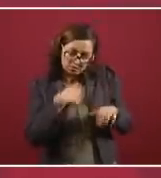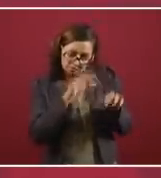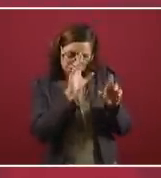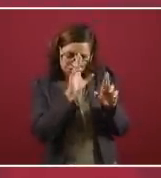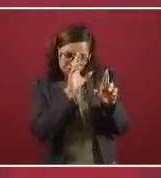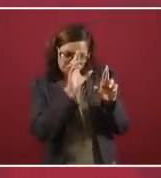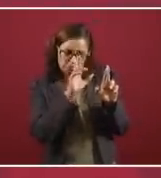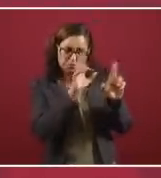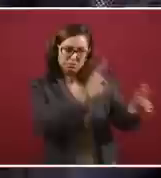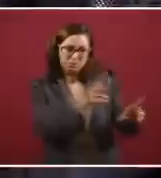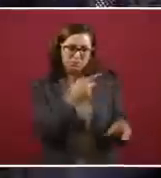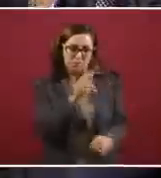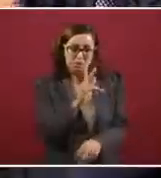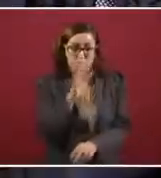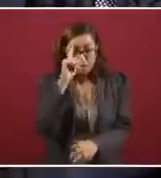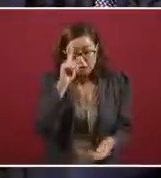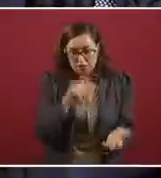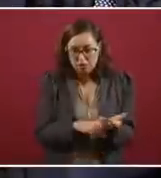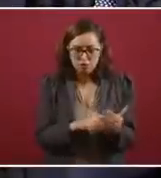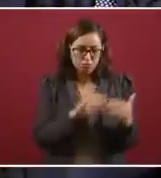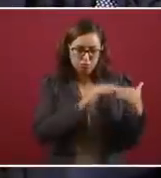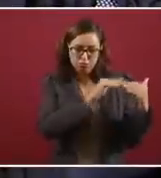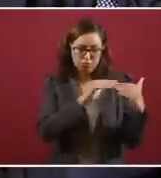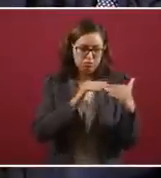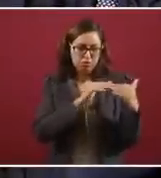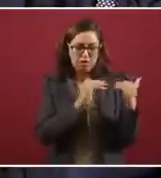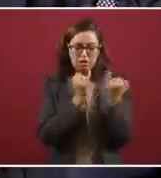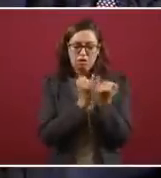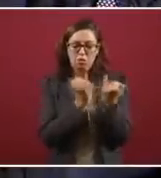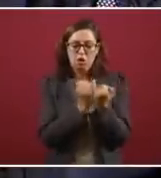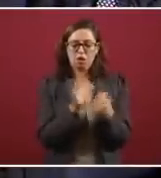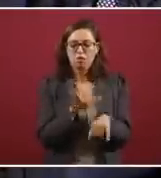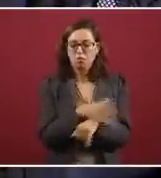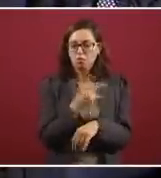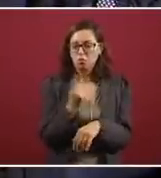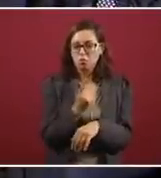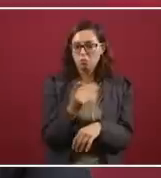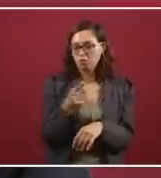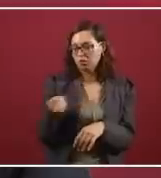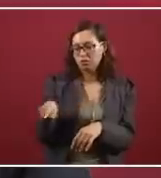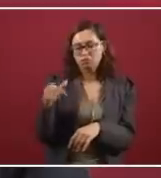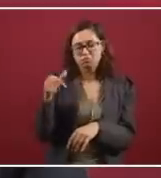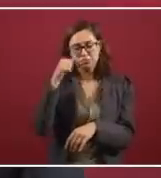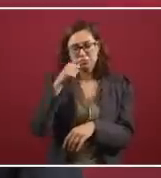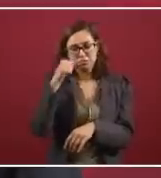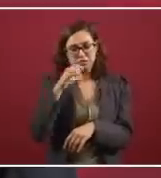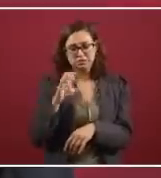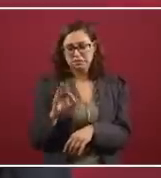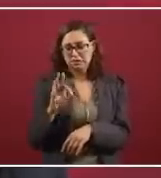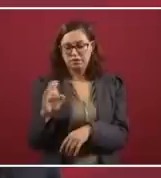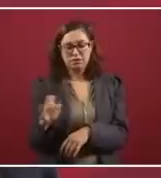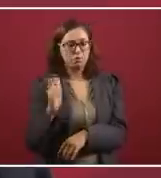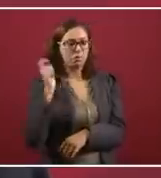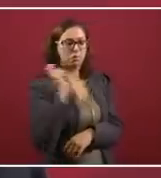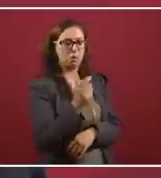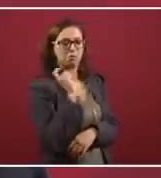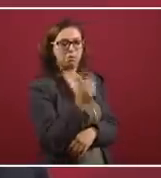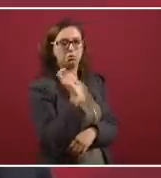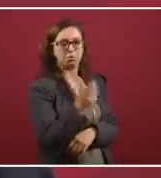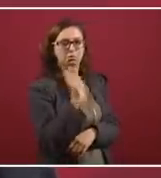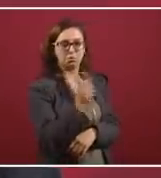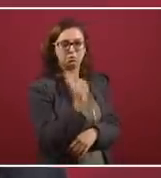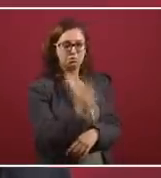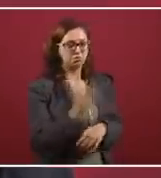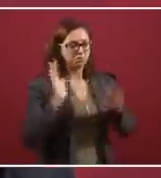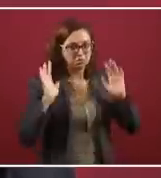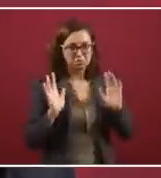que estamos en las mismas condiciones en cuanto que los pagos van a ser mayores desde el principio, y eso permitirá hacer mayores